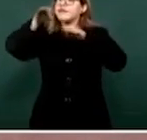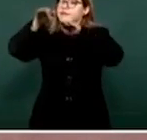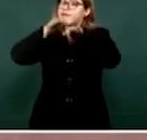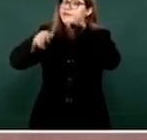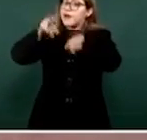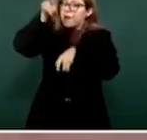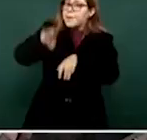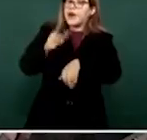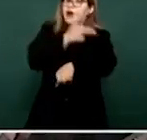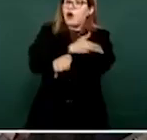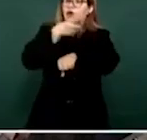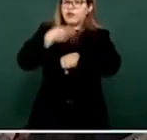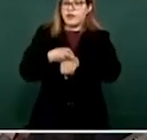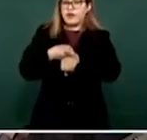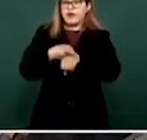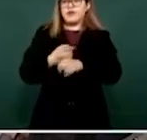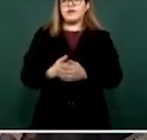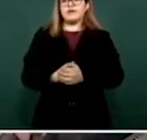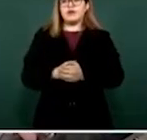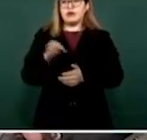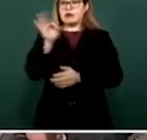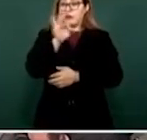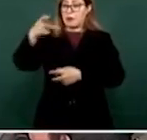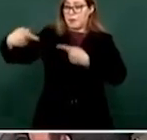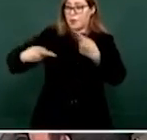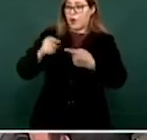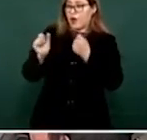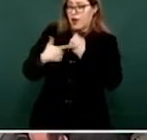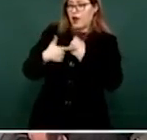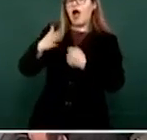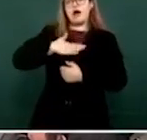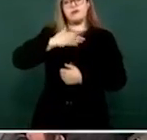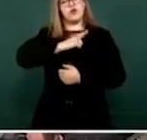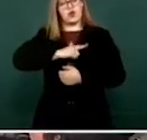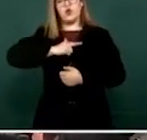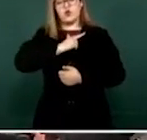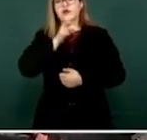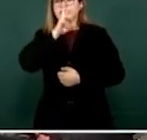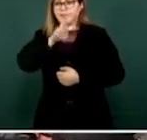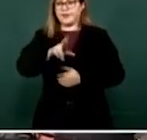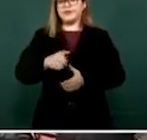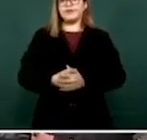por delante, ¿eh? Si hay alguna pregunta, con todo gusto se las contestamos. Gracias.